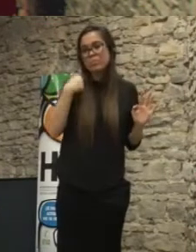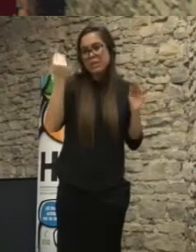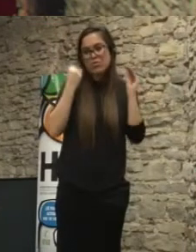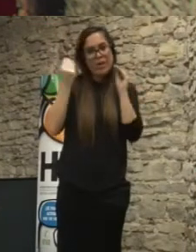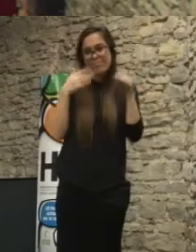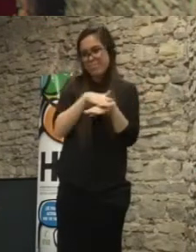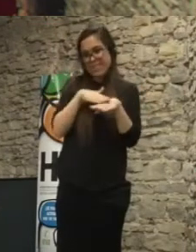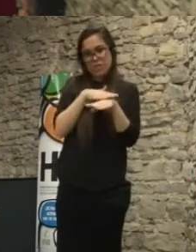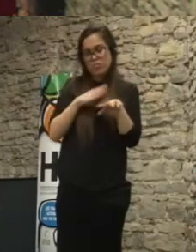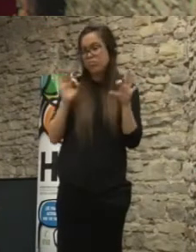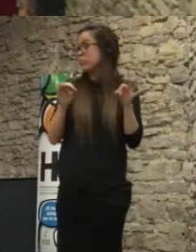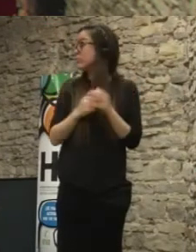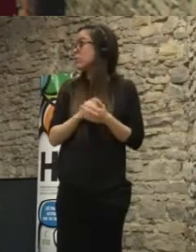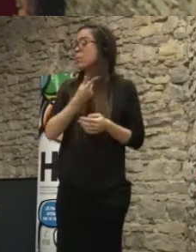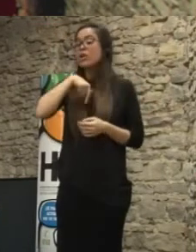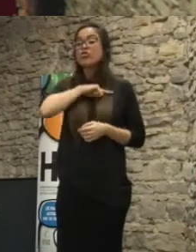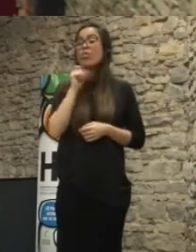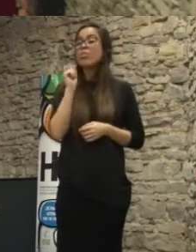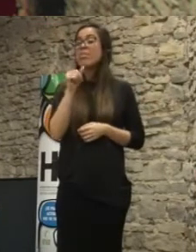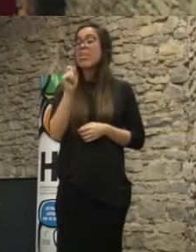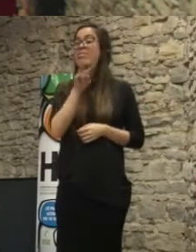¿no? Nosotros hablamos de